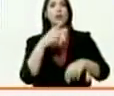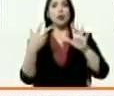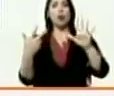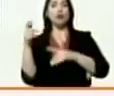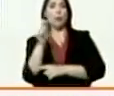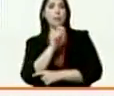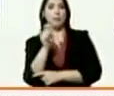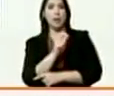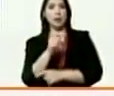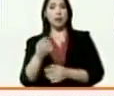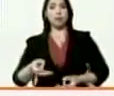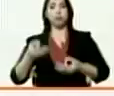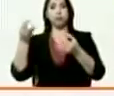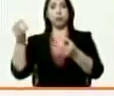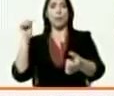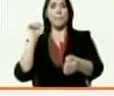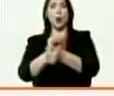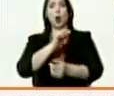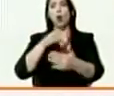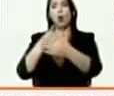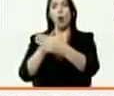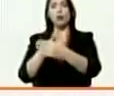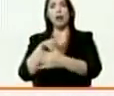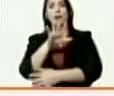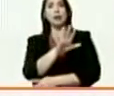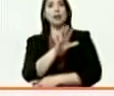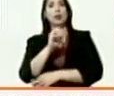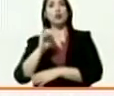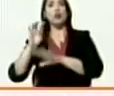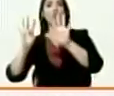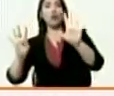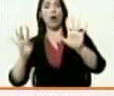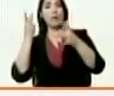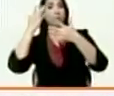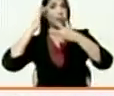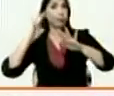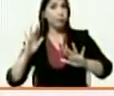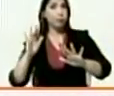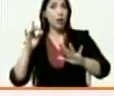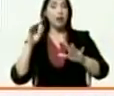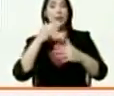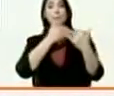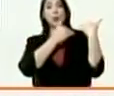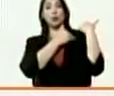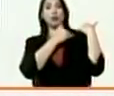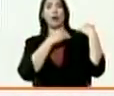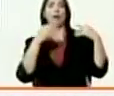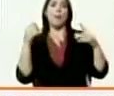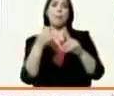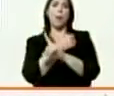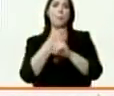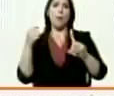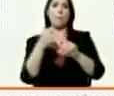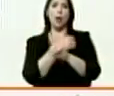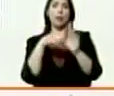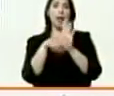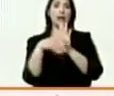presentado imputación contra 509 presuntos responsables de vulneración a derechos humanos, una